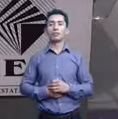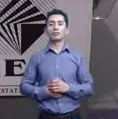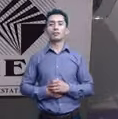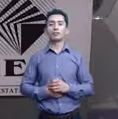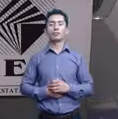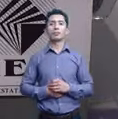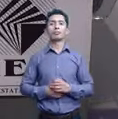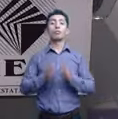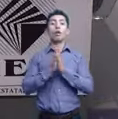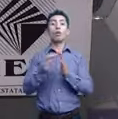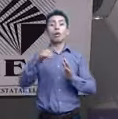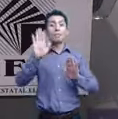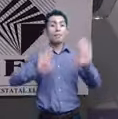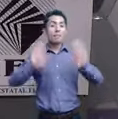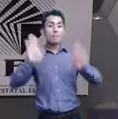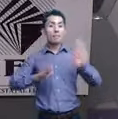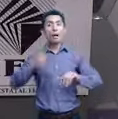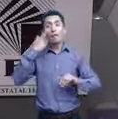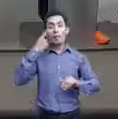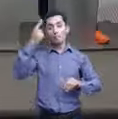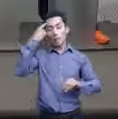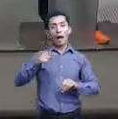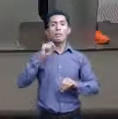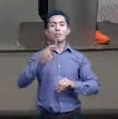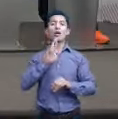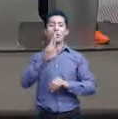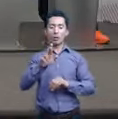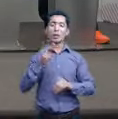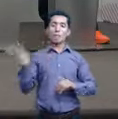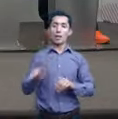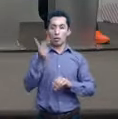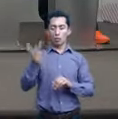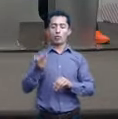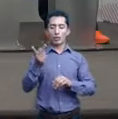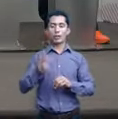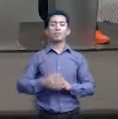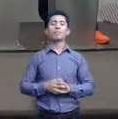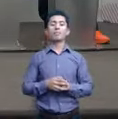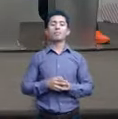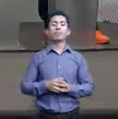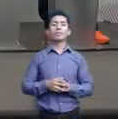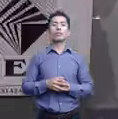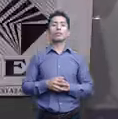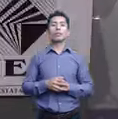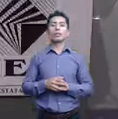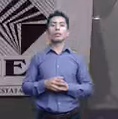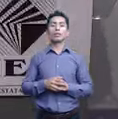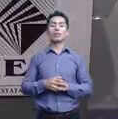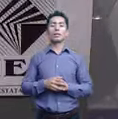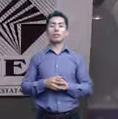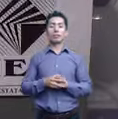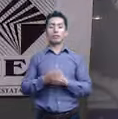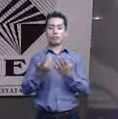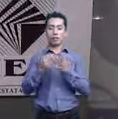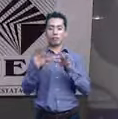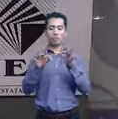Les voy a pedir que alcen la mano para que también nos puedan responder este cuestionamiento, y en lo que